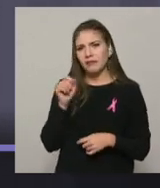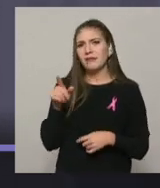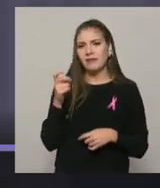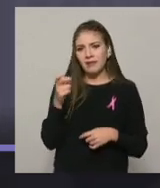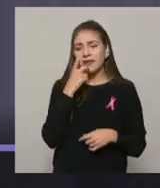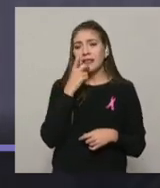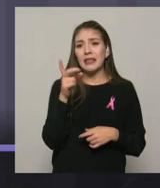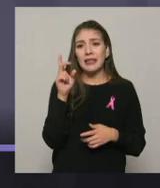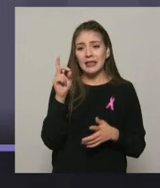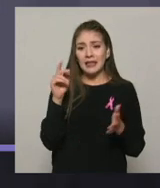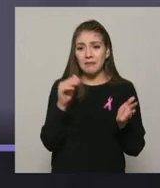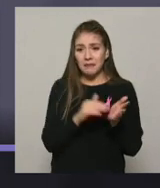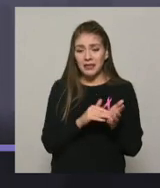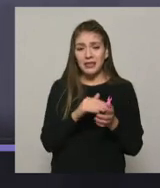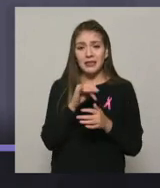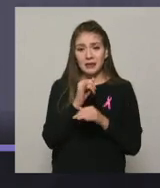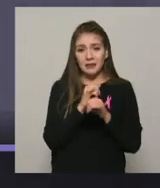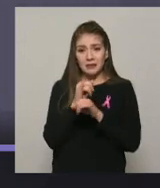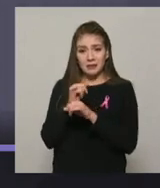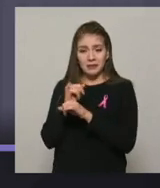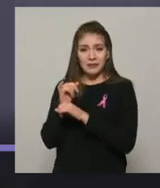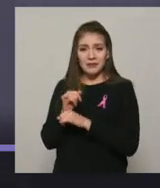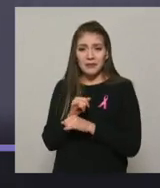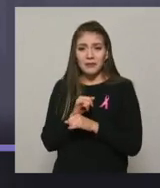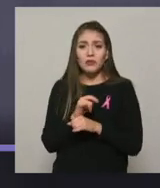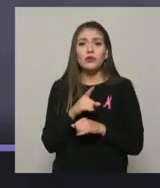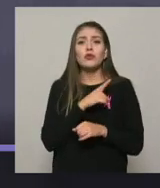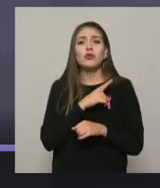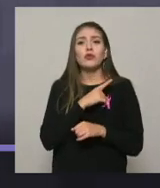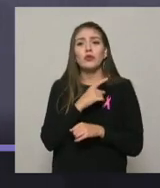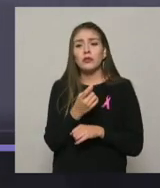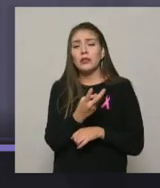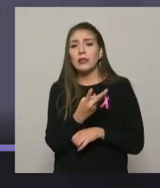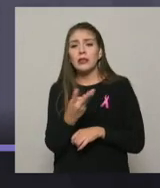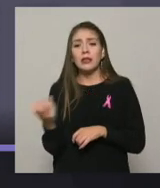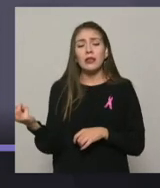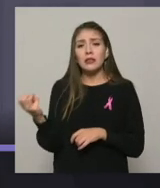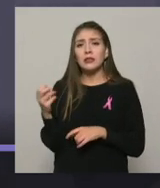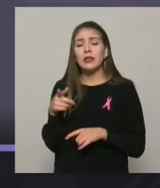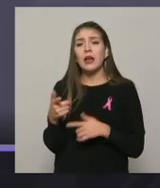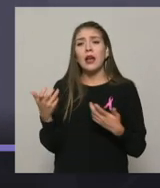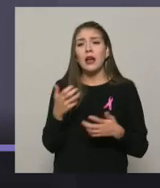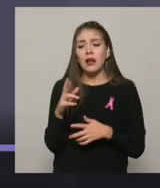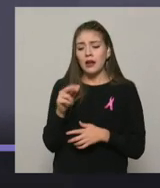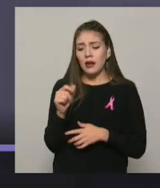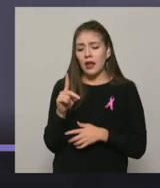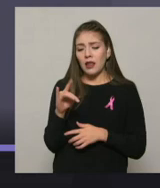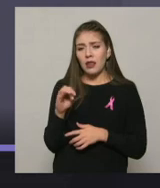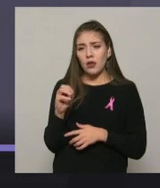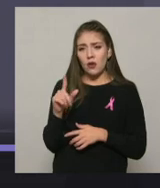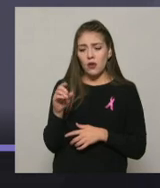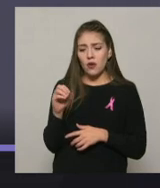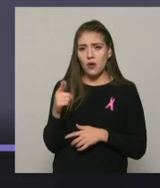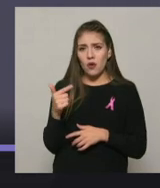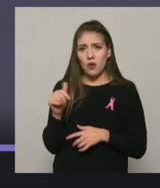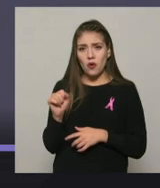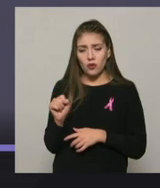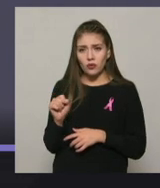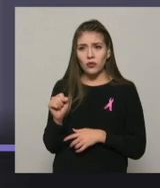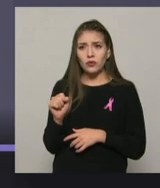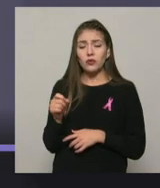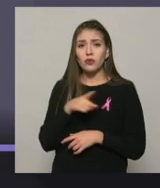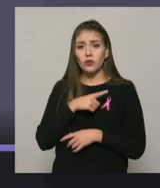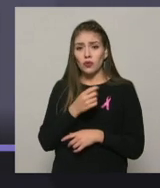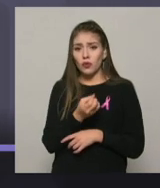investigadores, y bueno, de estos 30,000, Antimio, solo 300 son radiólogos, por ejemplo. Solo tenemos 300 radiólogos en